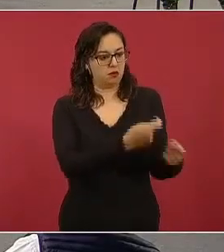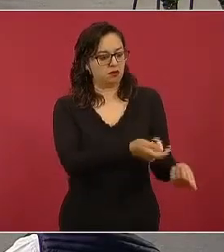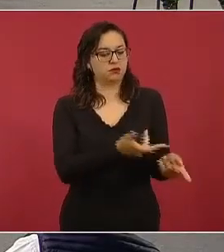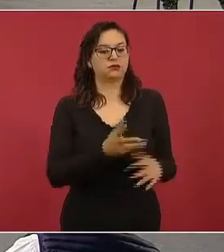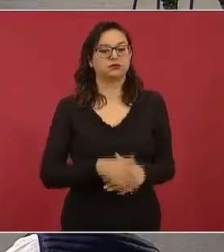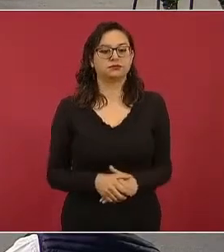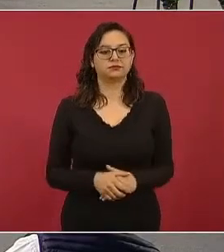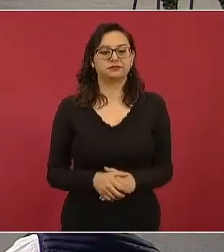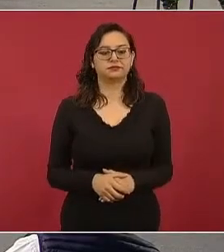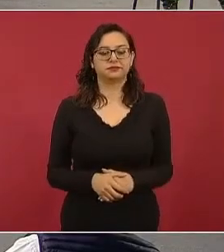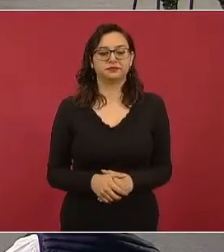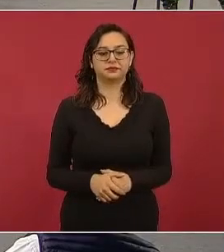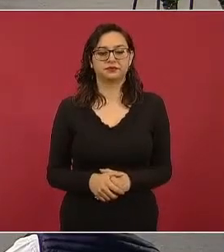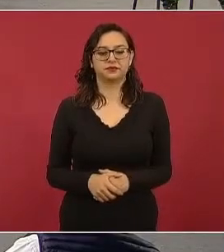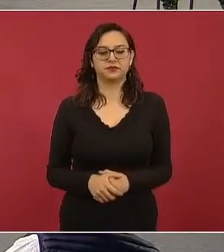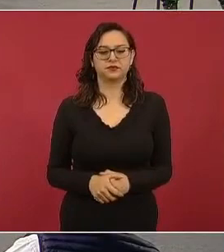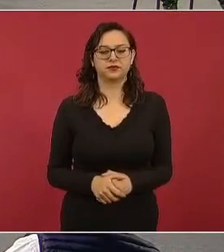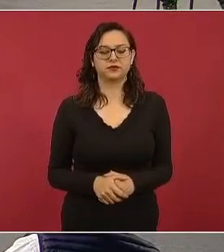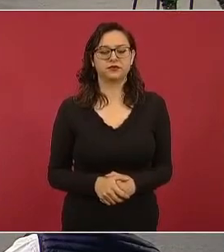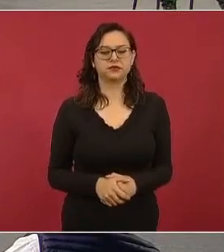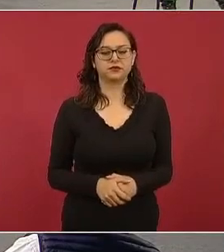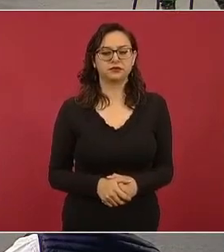Mire usted.